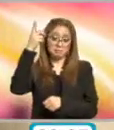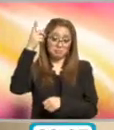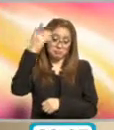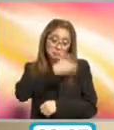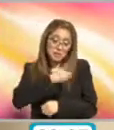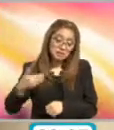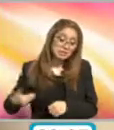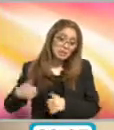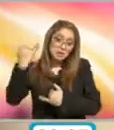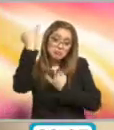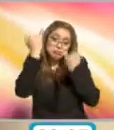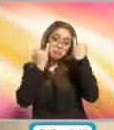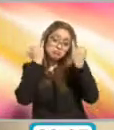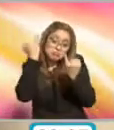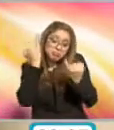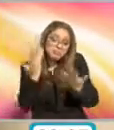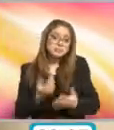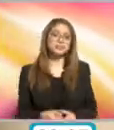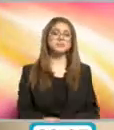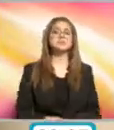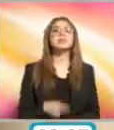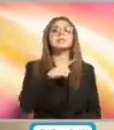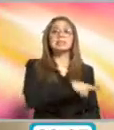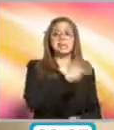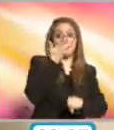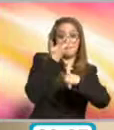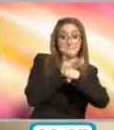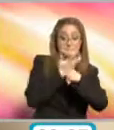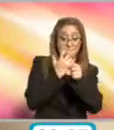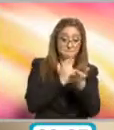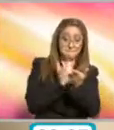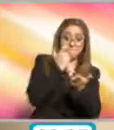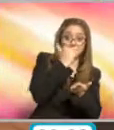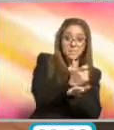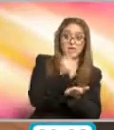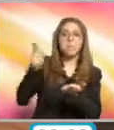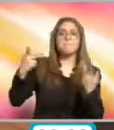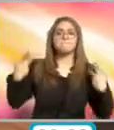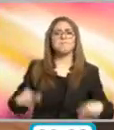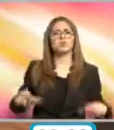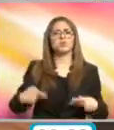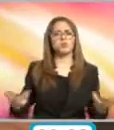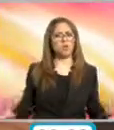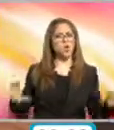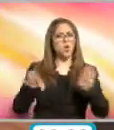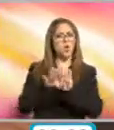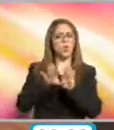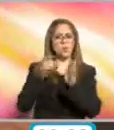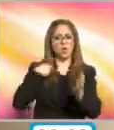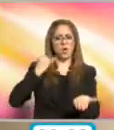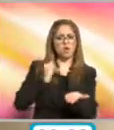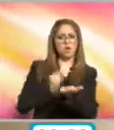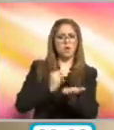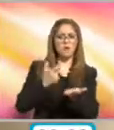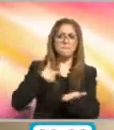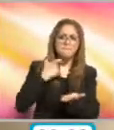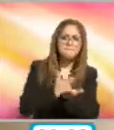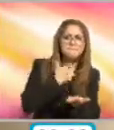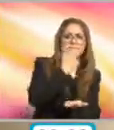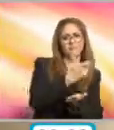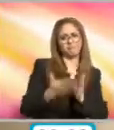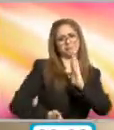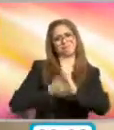Para empezar, si lo va a pagar Estados Unidos, los contribuyentes de Estados Unidos no van a querer pagarlo con sus impuestos, que además en la